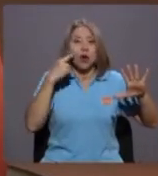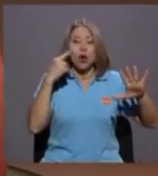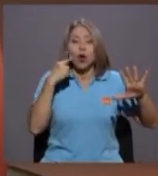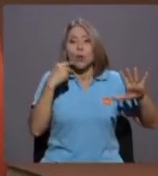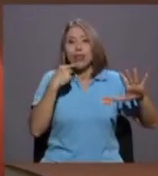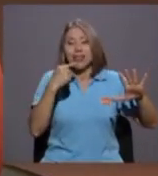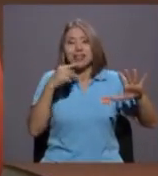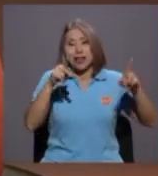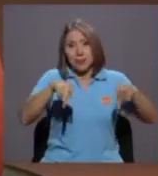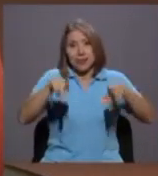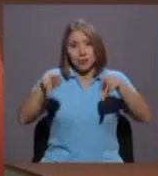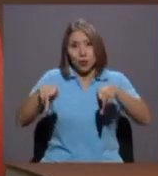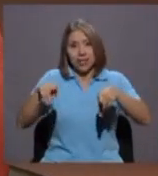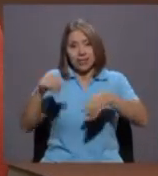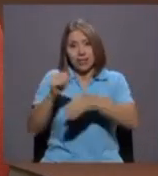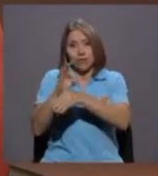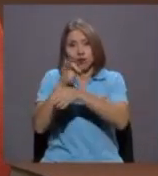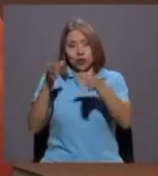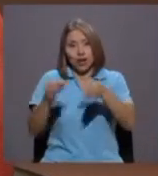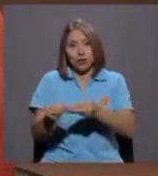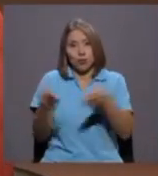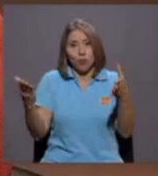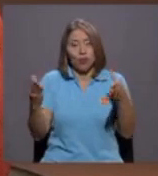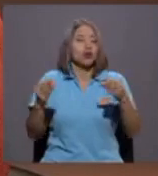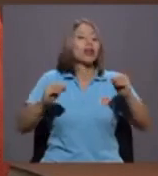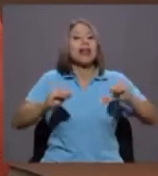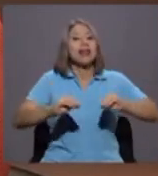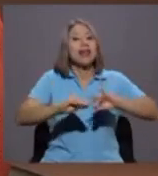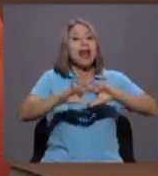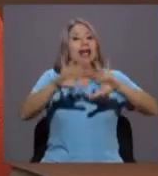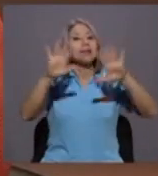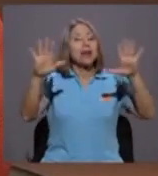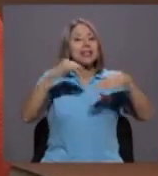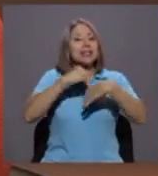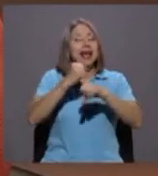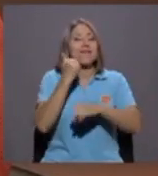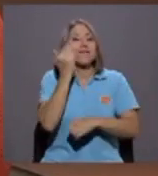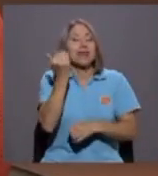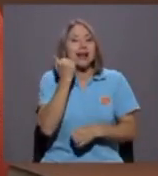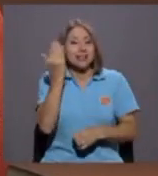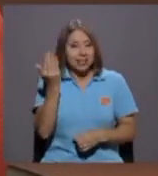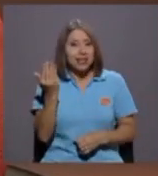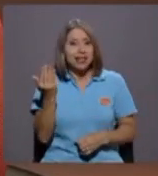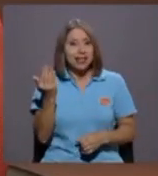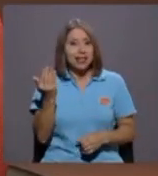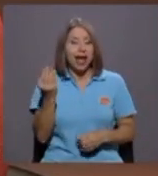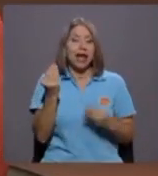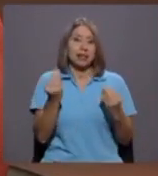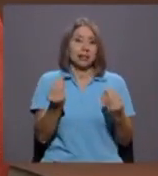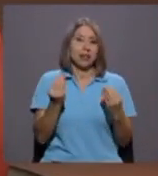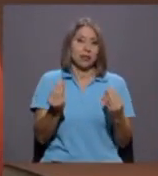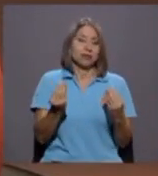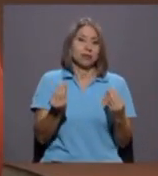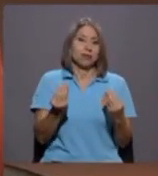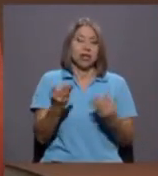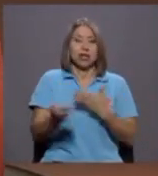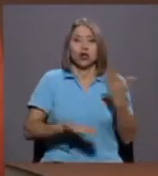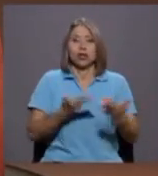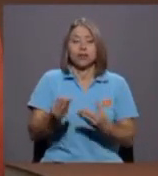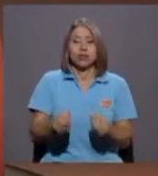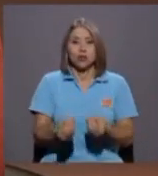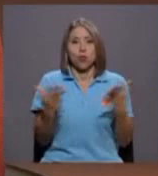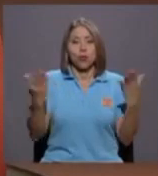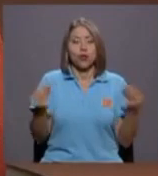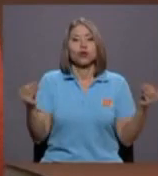transparencia facilita enormemente, lo dicen en porcentajes mayores de 80%, facilita que los servicios públicos sean